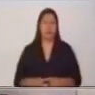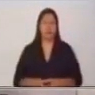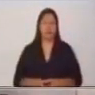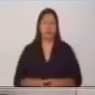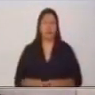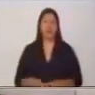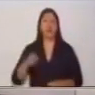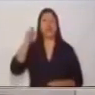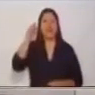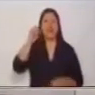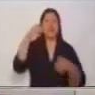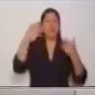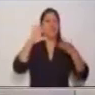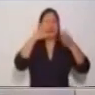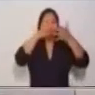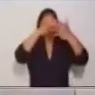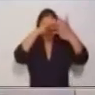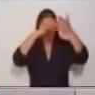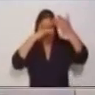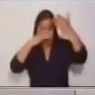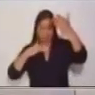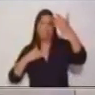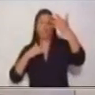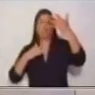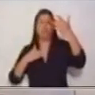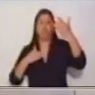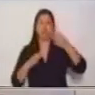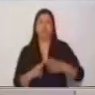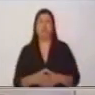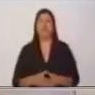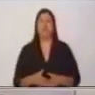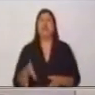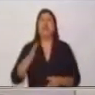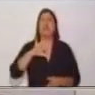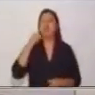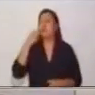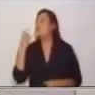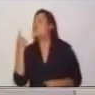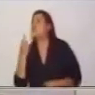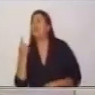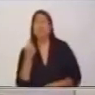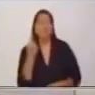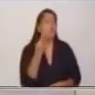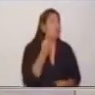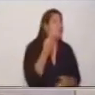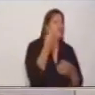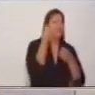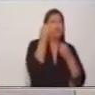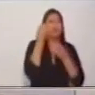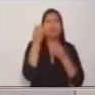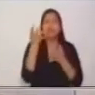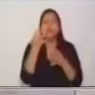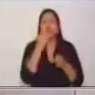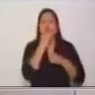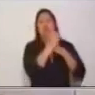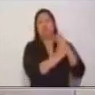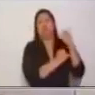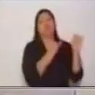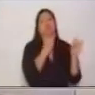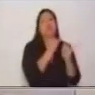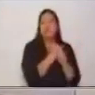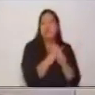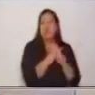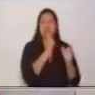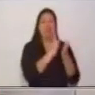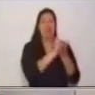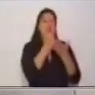para poder construir tu texto informativo. Luego buscar información, como te indiqué, en fuentes